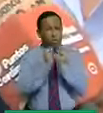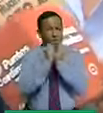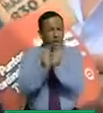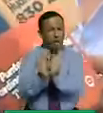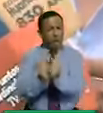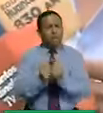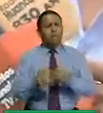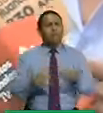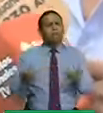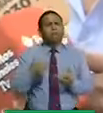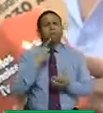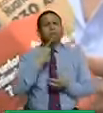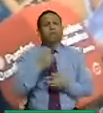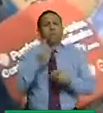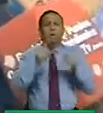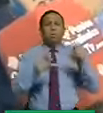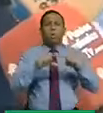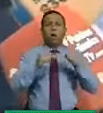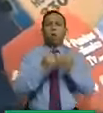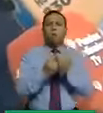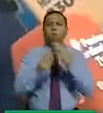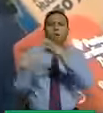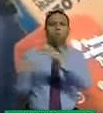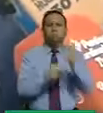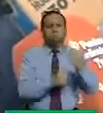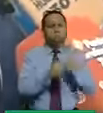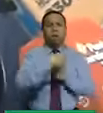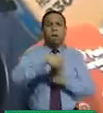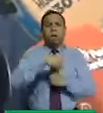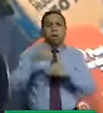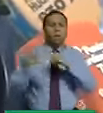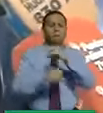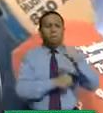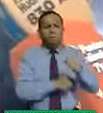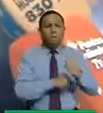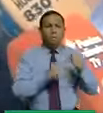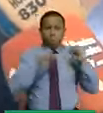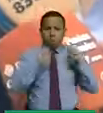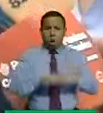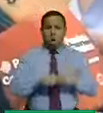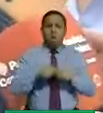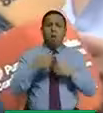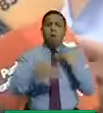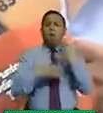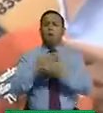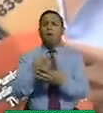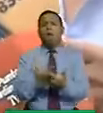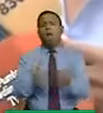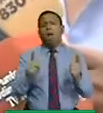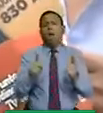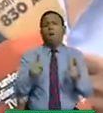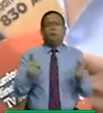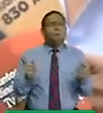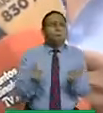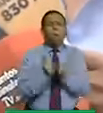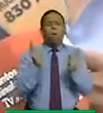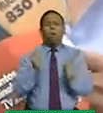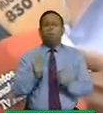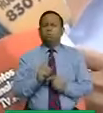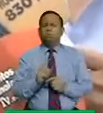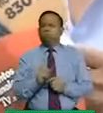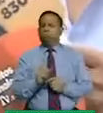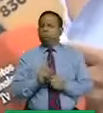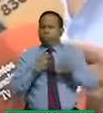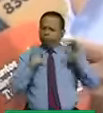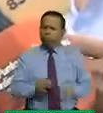el secuestro por extorsión no pueda acogerse al proceso abreviado con el cual inmediatamente se reduce la pena y tenga que